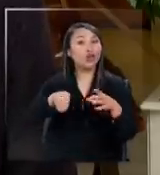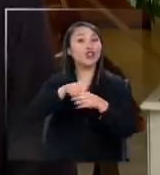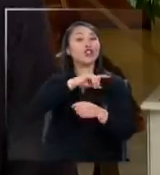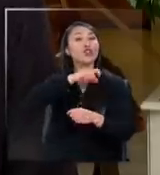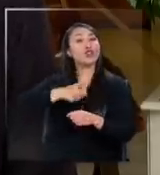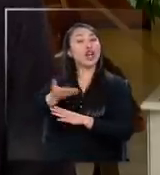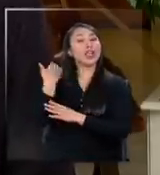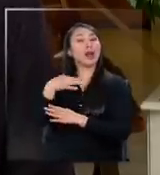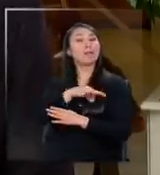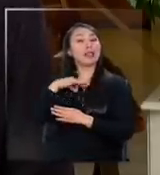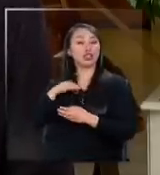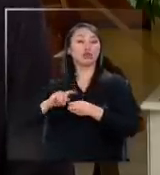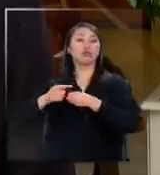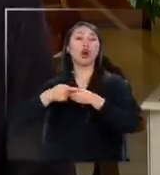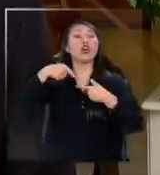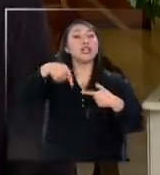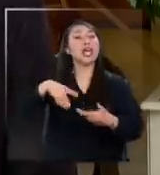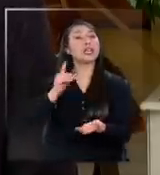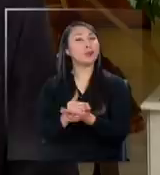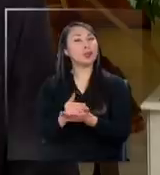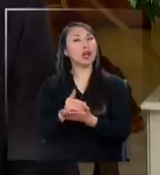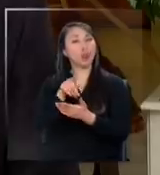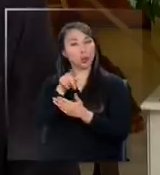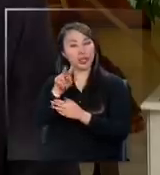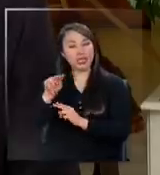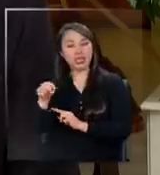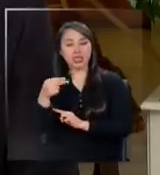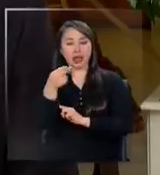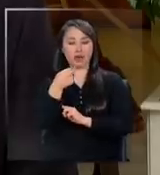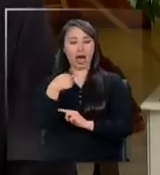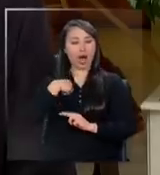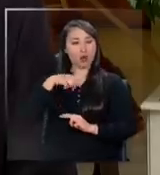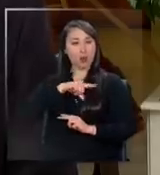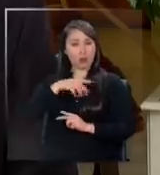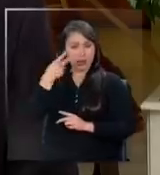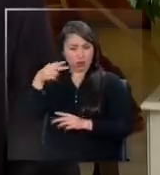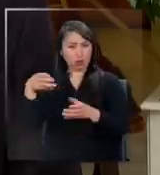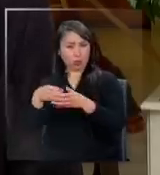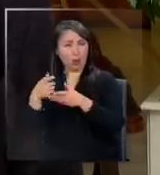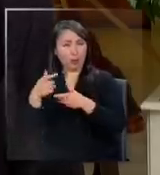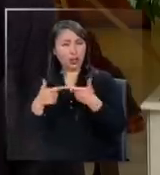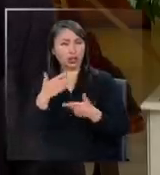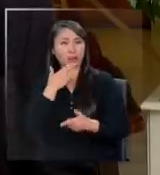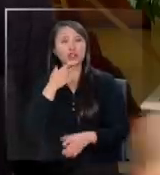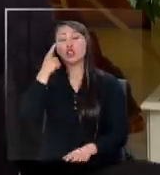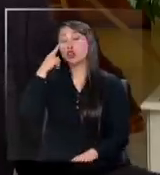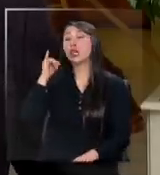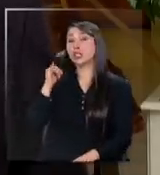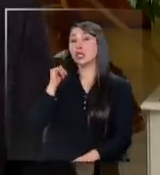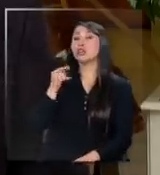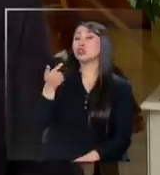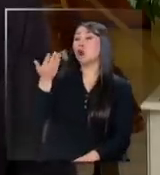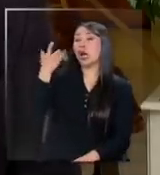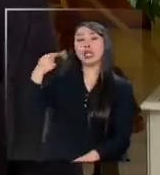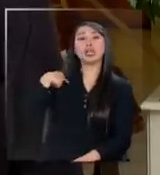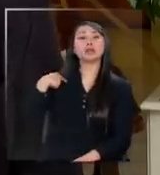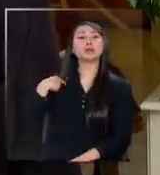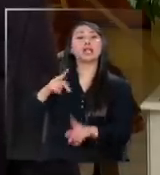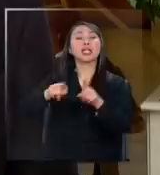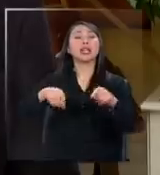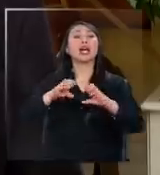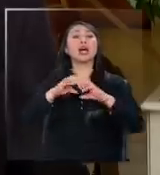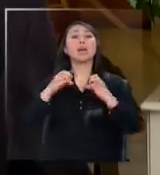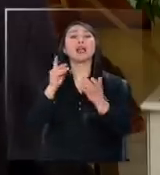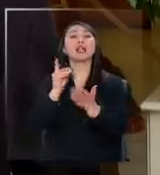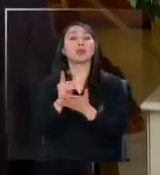del gabinete, hoy día es diputado. ¿Hay un mea culpa también desde su fila? Así es, pues, yo creo que sí, tenemos que hacerlo. Yo lo hice el otro día aquí en la sala de la Cámara de